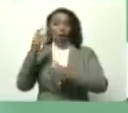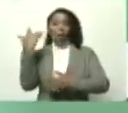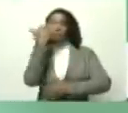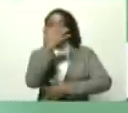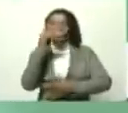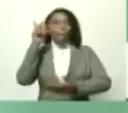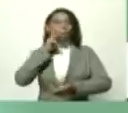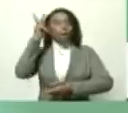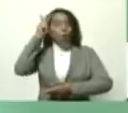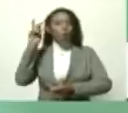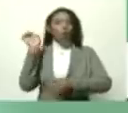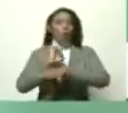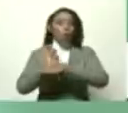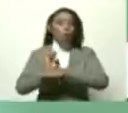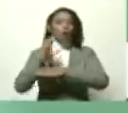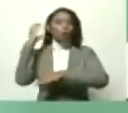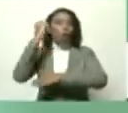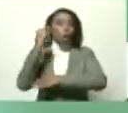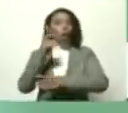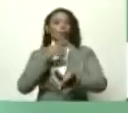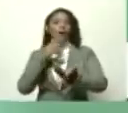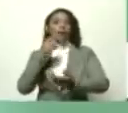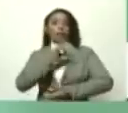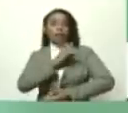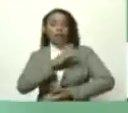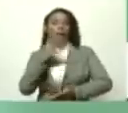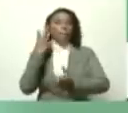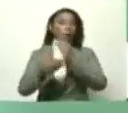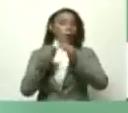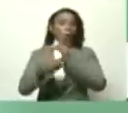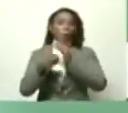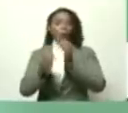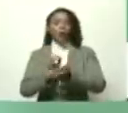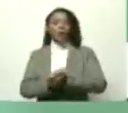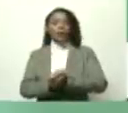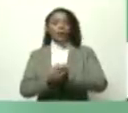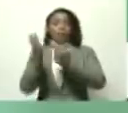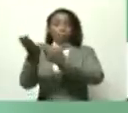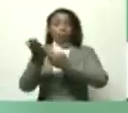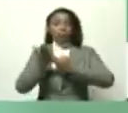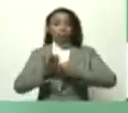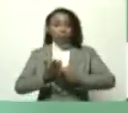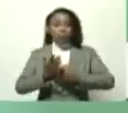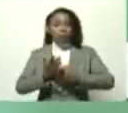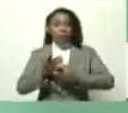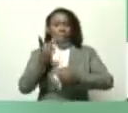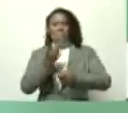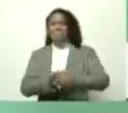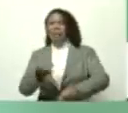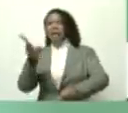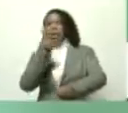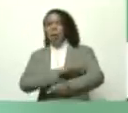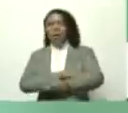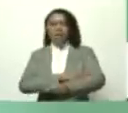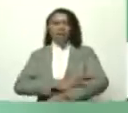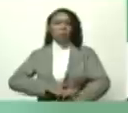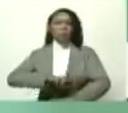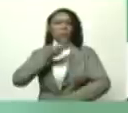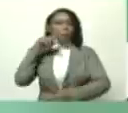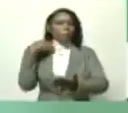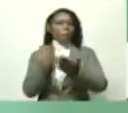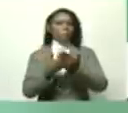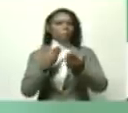a Ecuador, a Colombia, a Chile, que recibieron las peores y más asquerosas